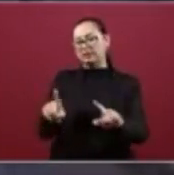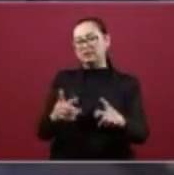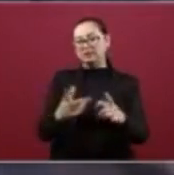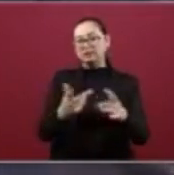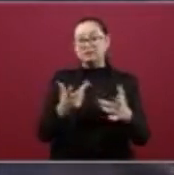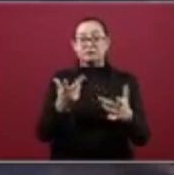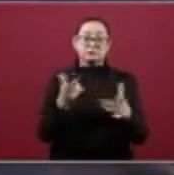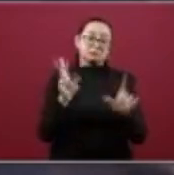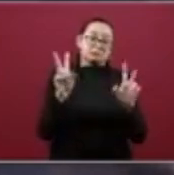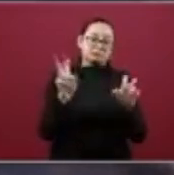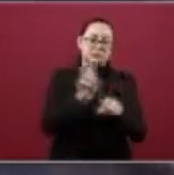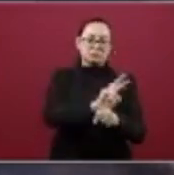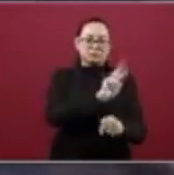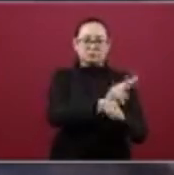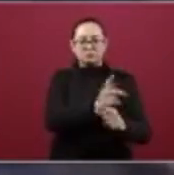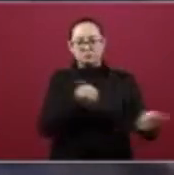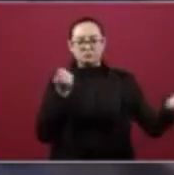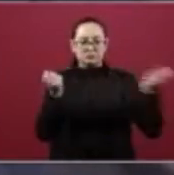reguladores,